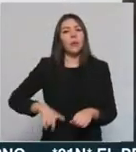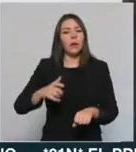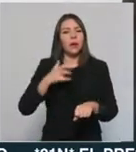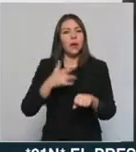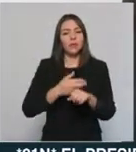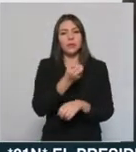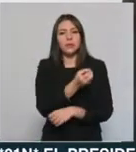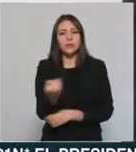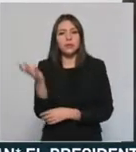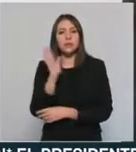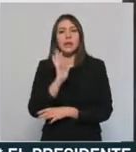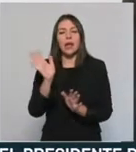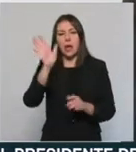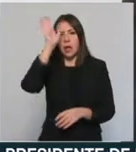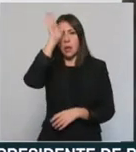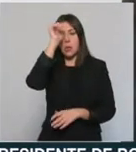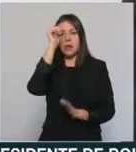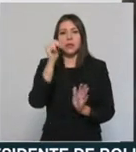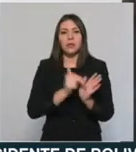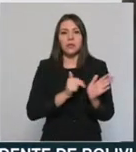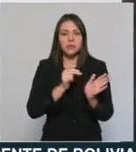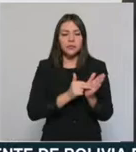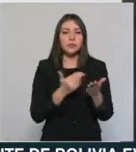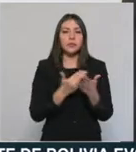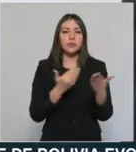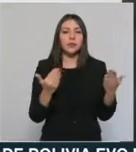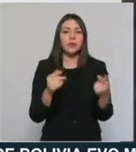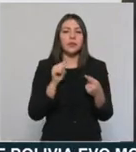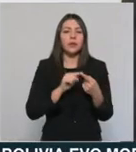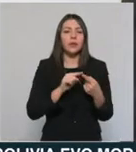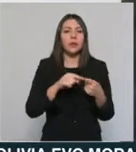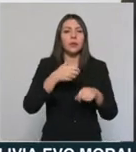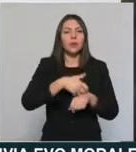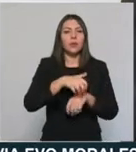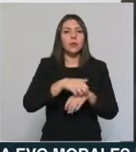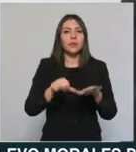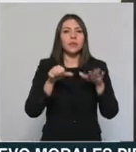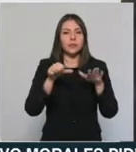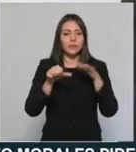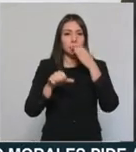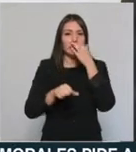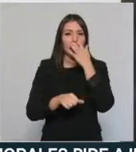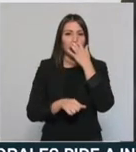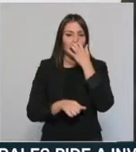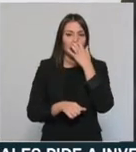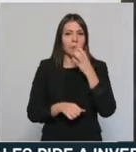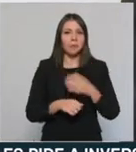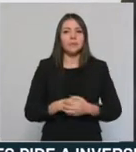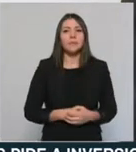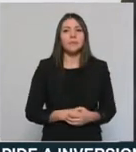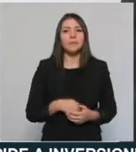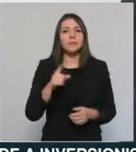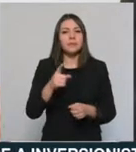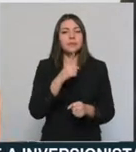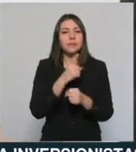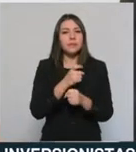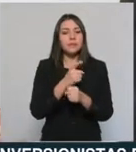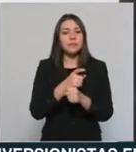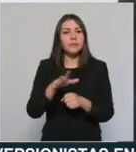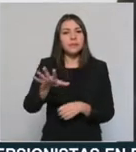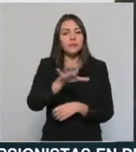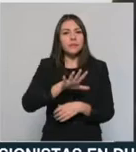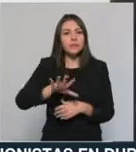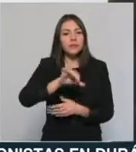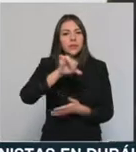acuerdo. Hoy sería con la doctora el número 16 y sería el primero de la zona centro que se adheriría a